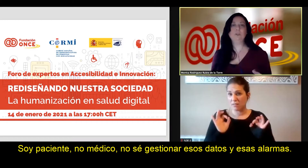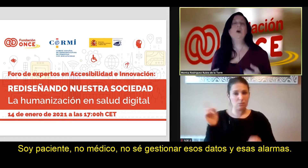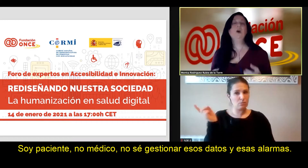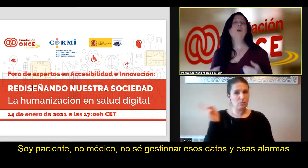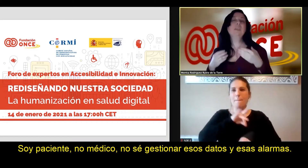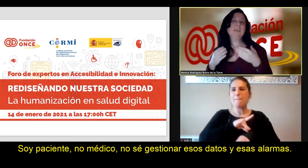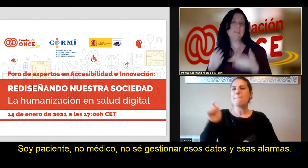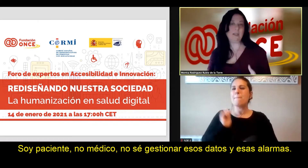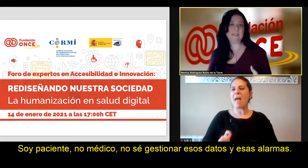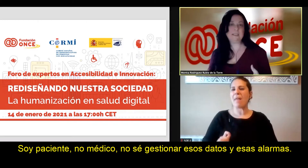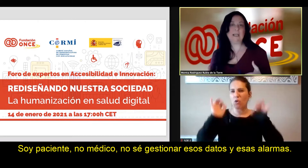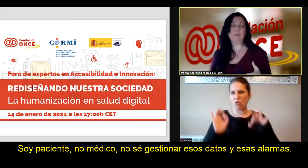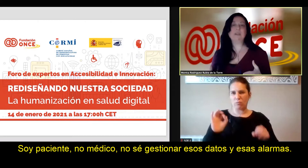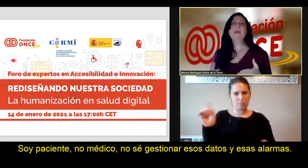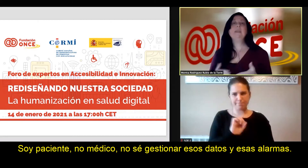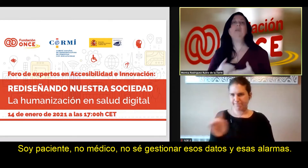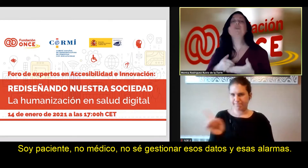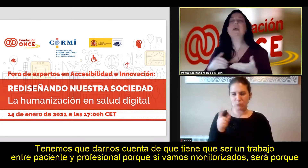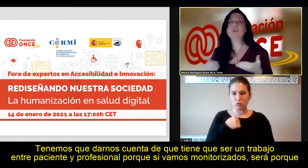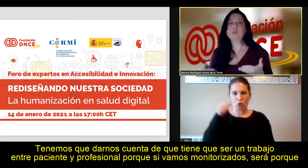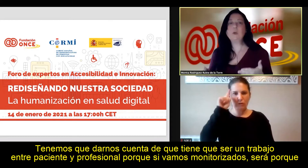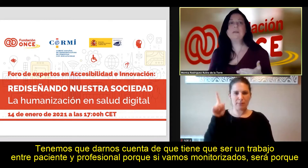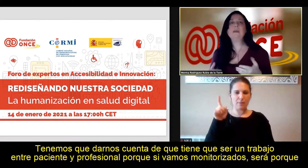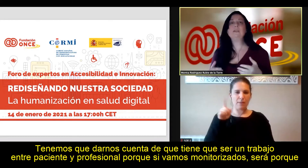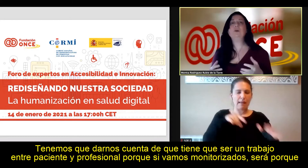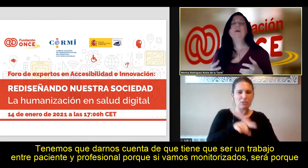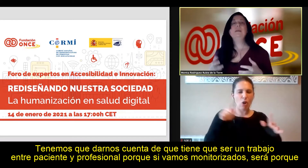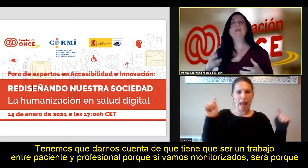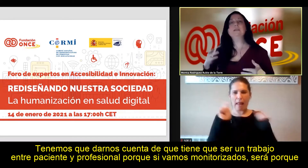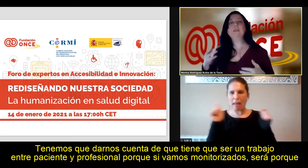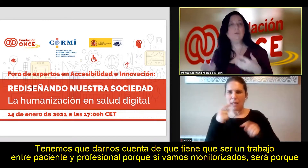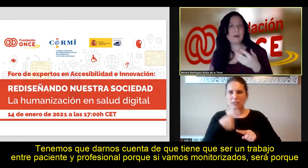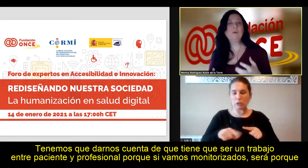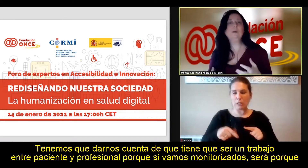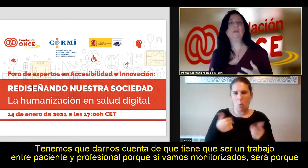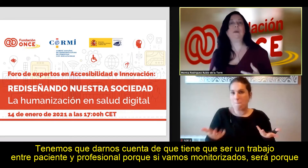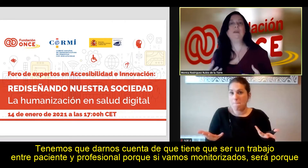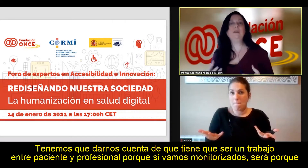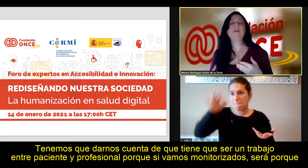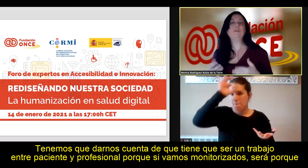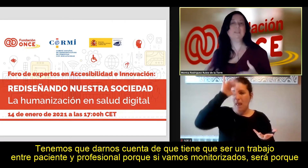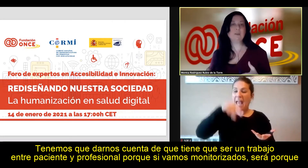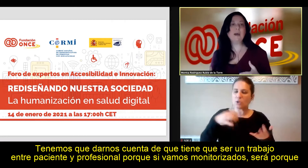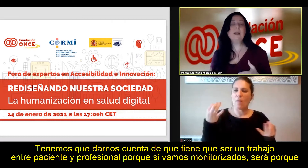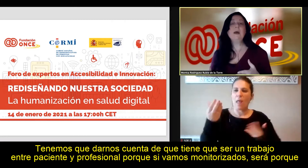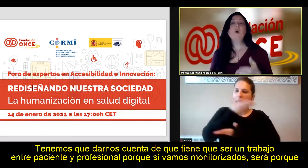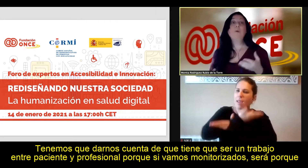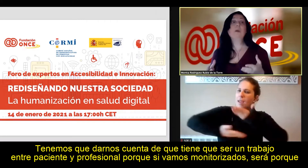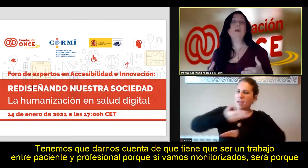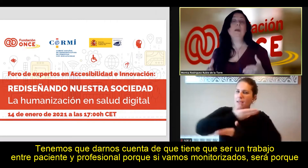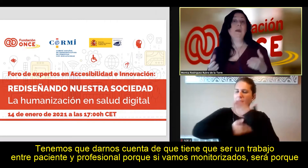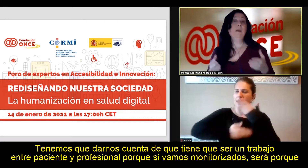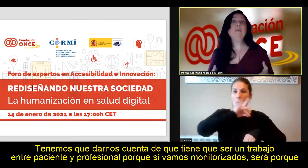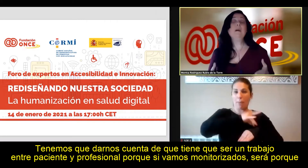datos, no sé gestionar esas alarmas. Tenemos que darnos cuenta que eso tiene que ser un trabajo entre paciente y profesional,